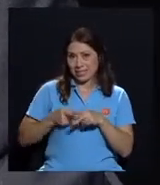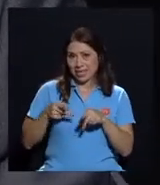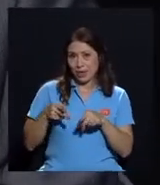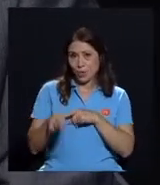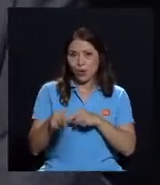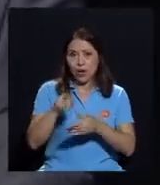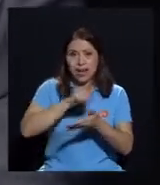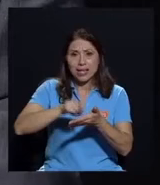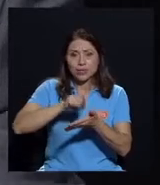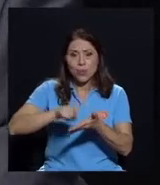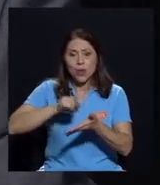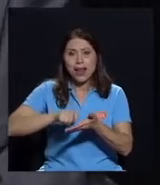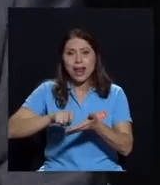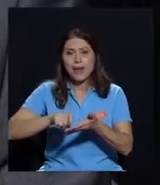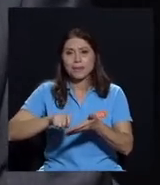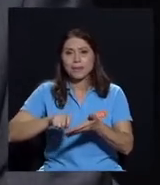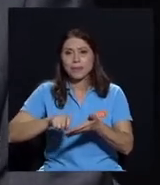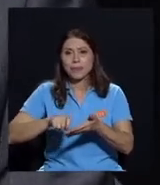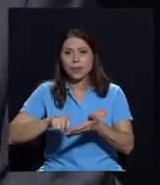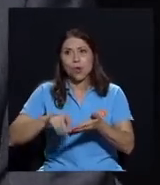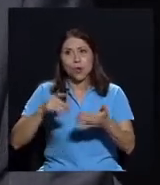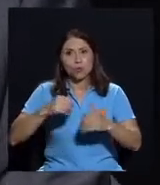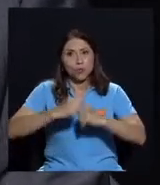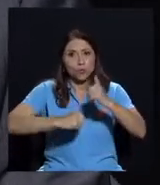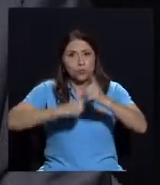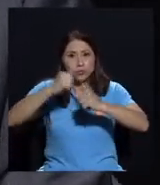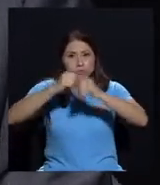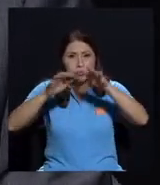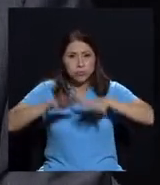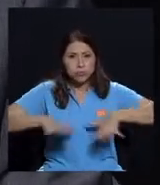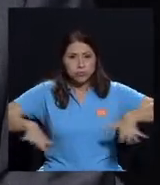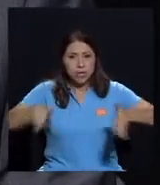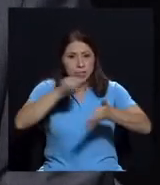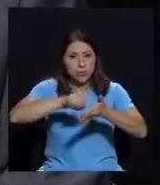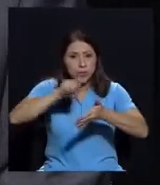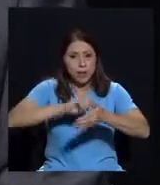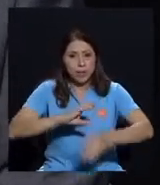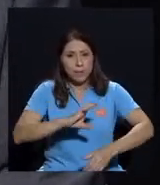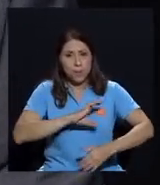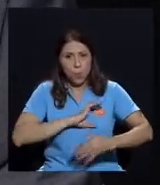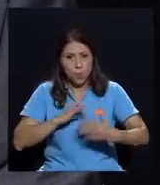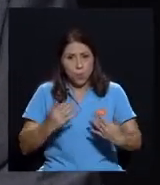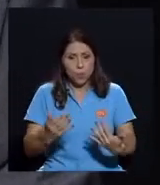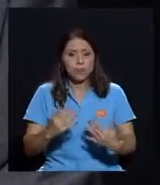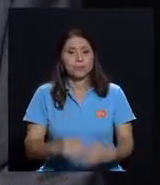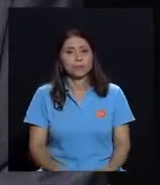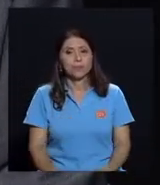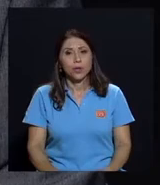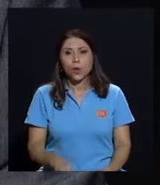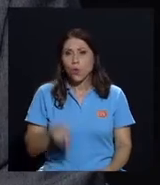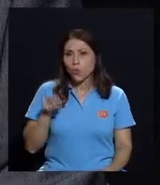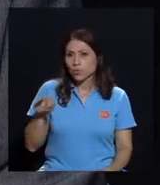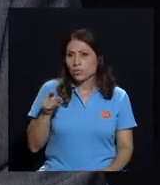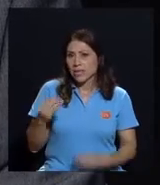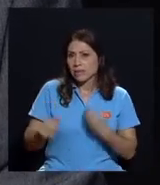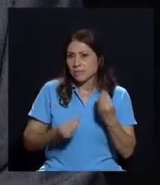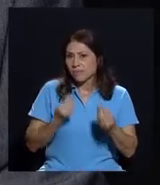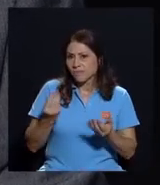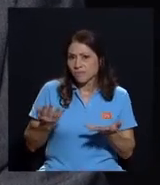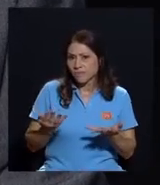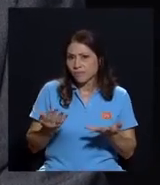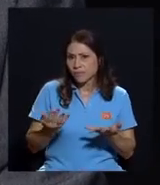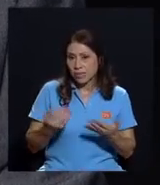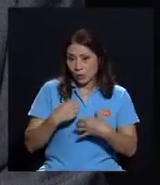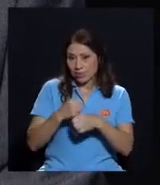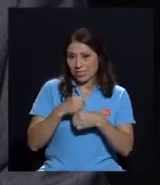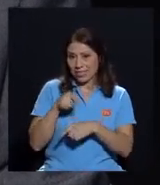gran gran infraestructura la escuela de policías de alem ya y usted qué valoración tiene de lo